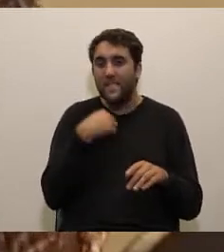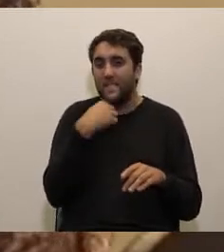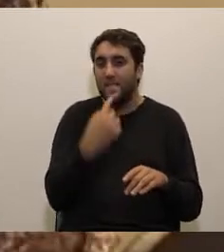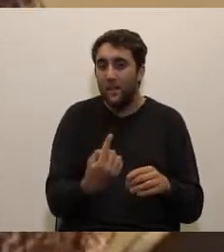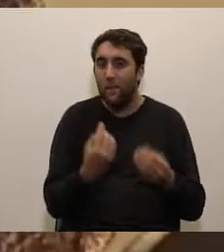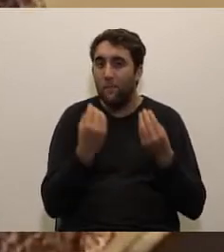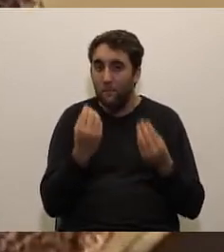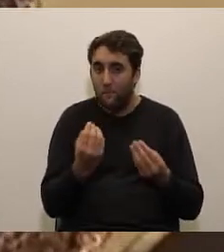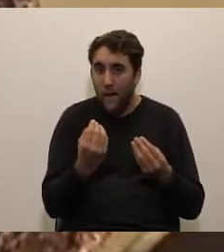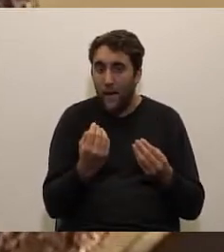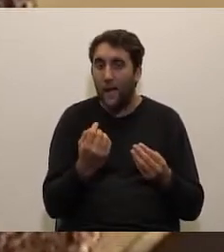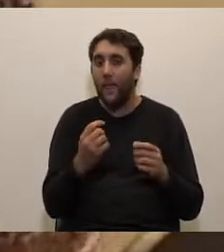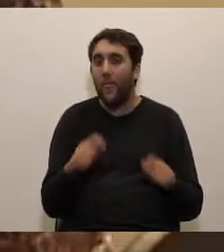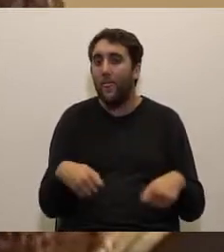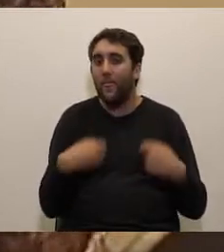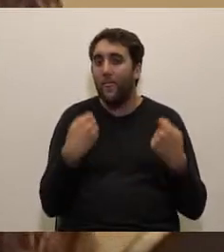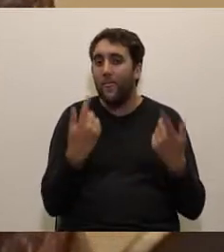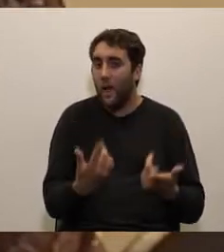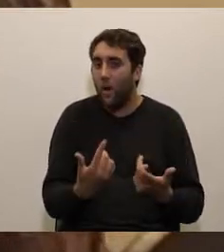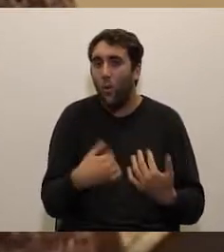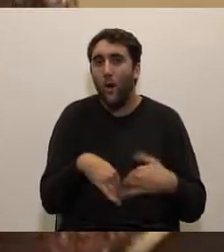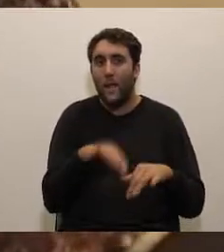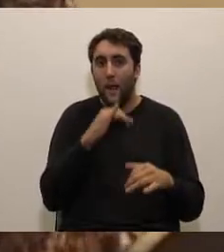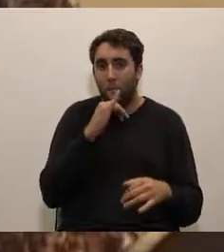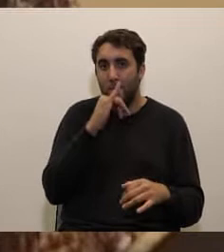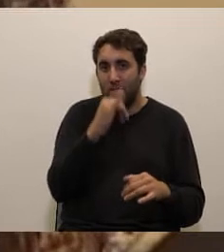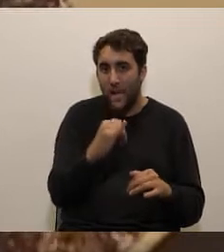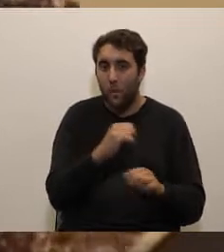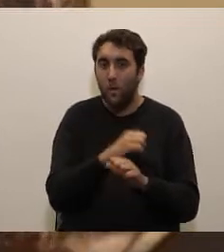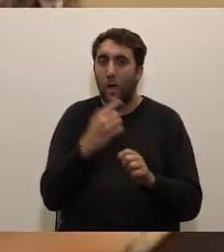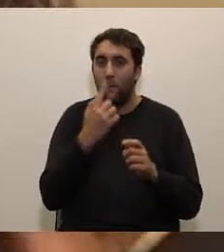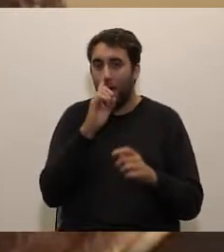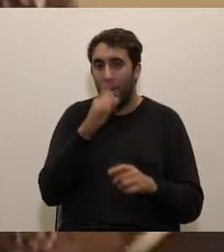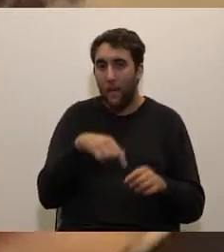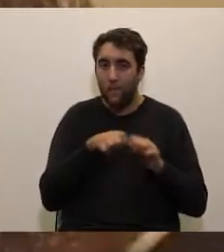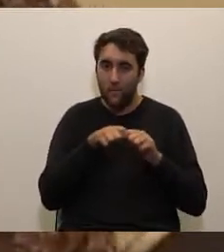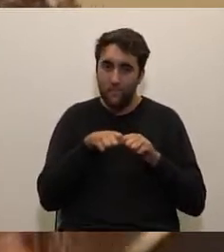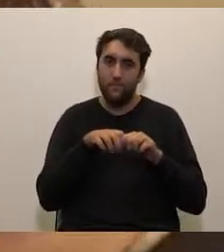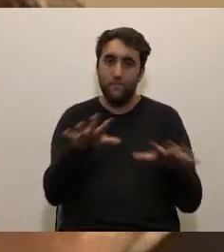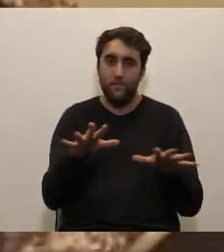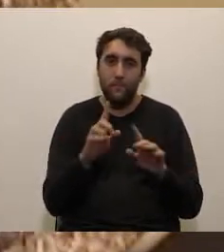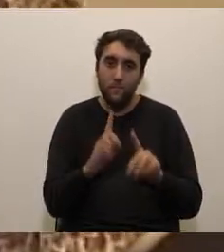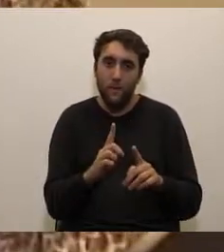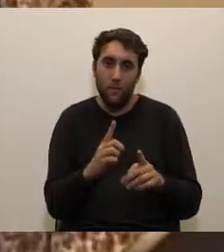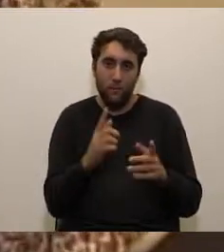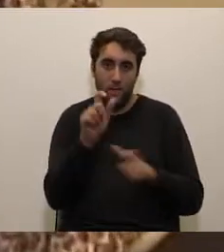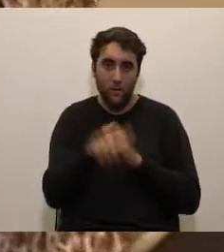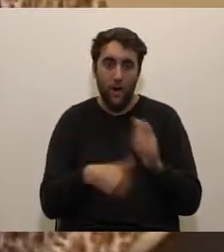muchas veces para amplificar todo tipo de mensaje que pueda llegar a tener popularidad o